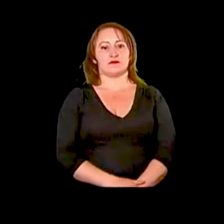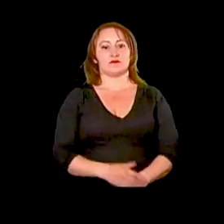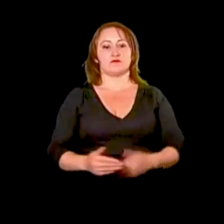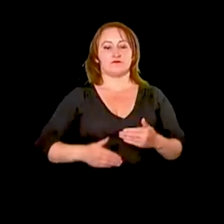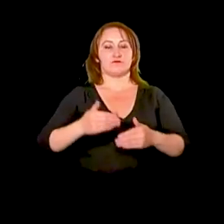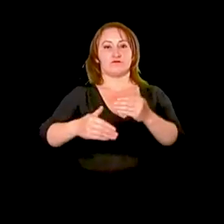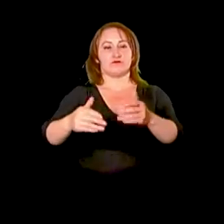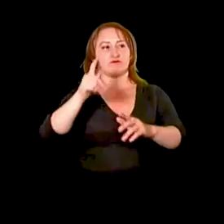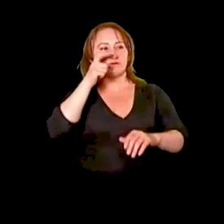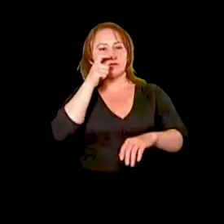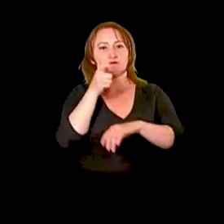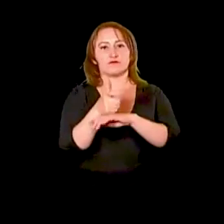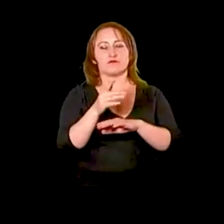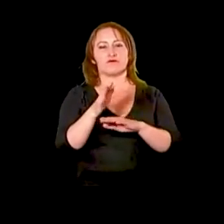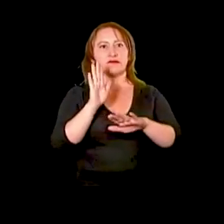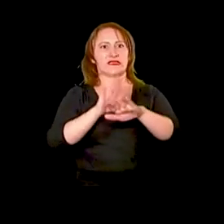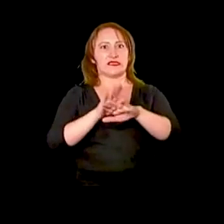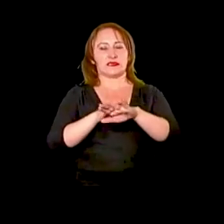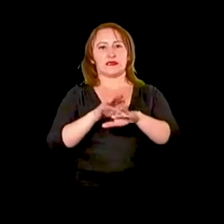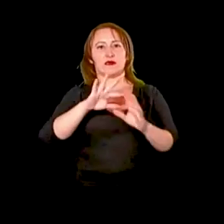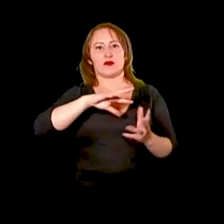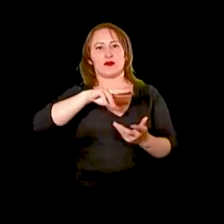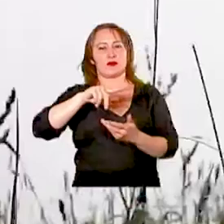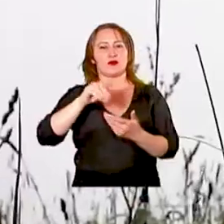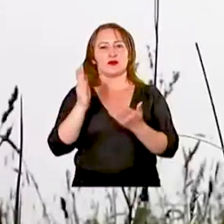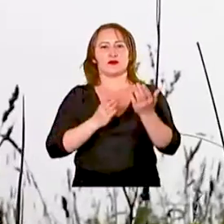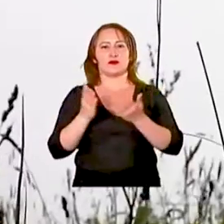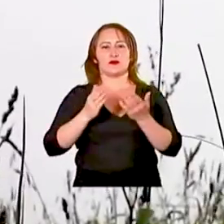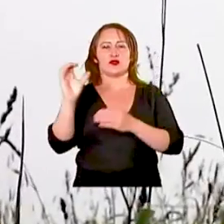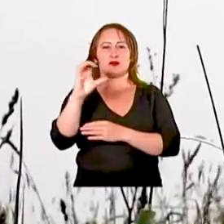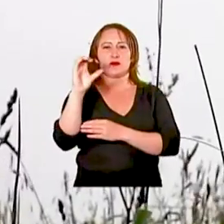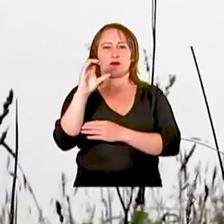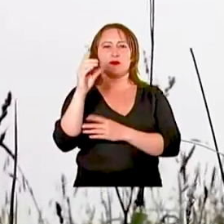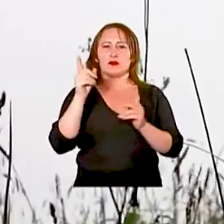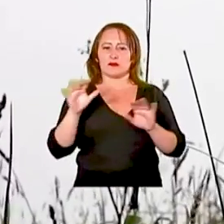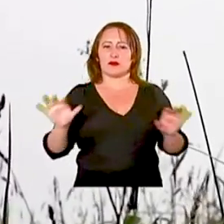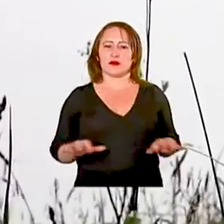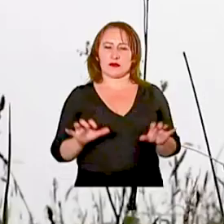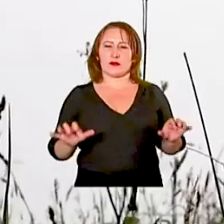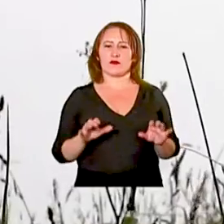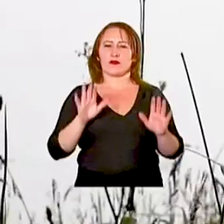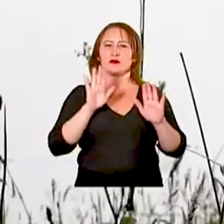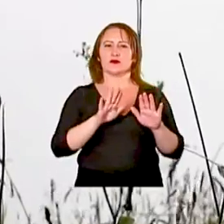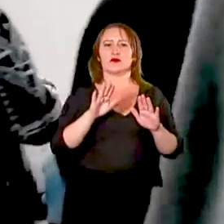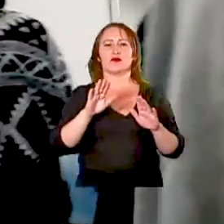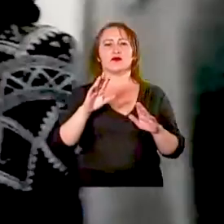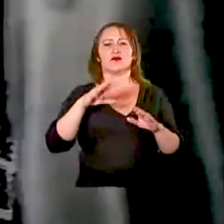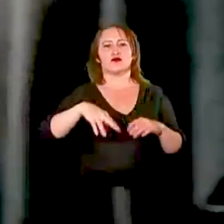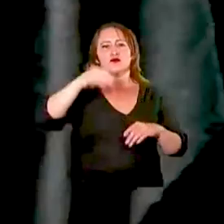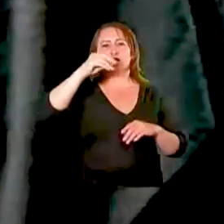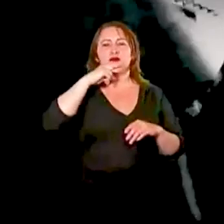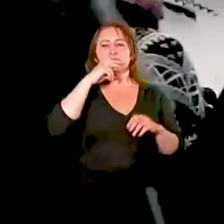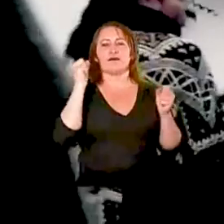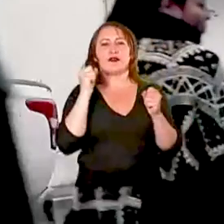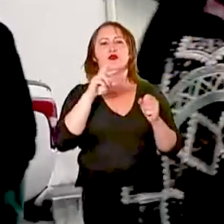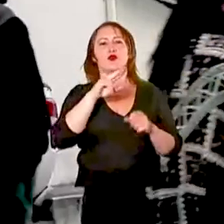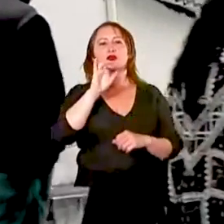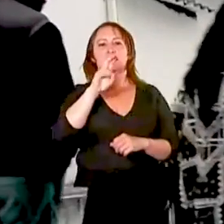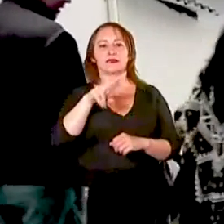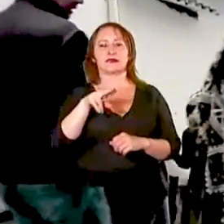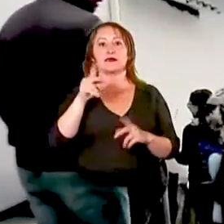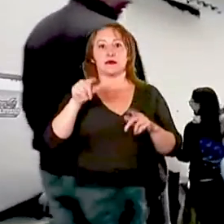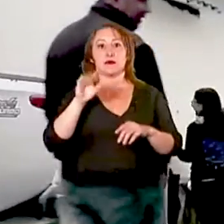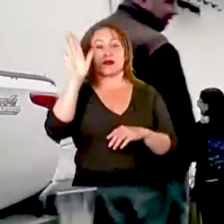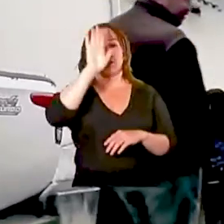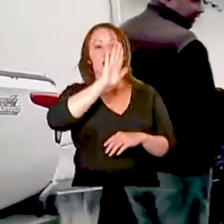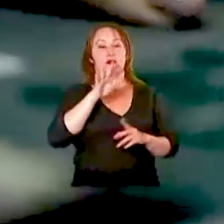Adelantamos seguimiento a alertas del Servicio Geológico Colombiano debido a la actividad inestable del volcán Nevado del Ruiz y requerimos a los 5